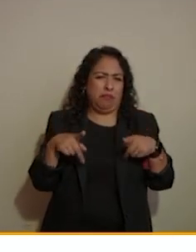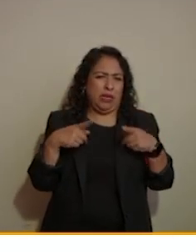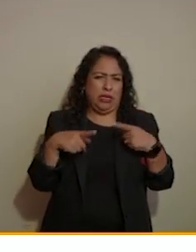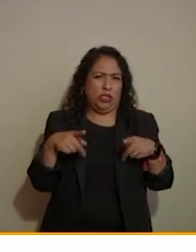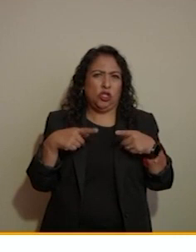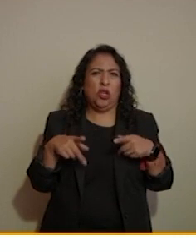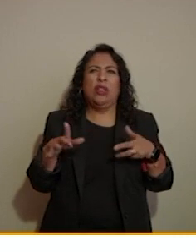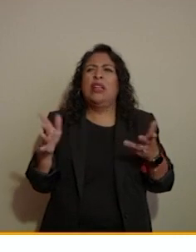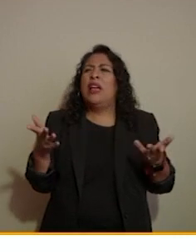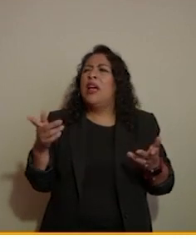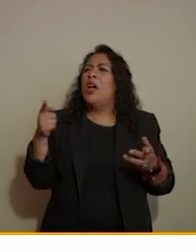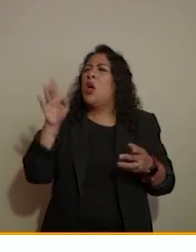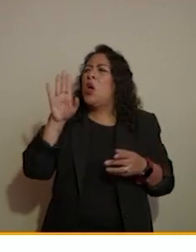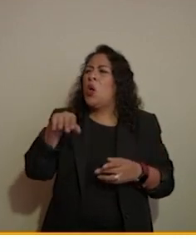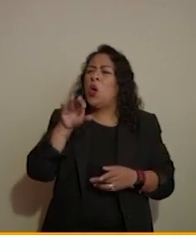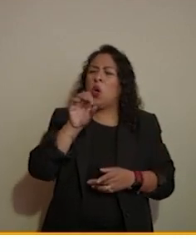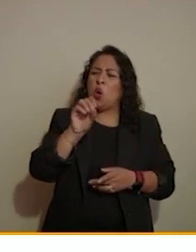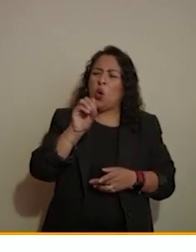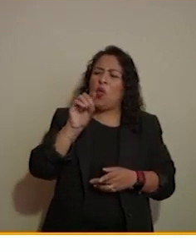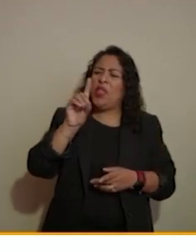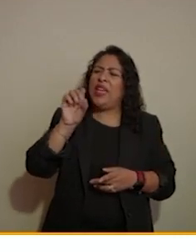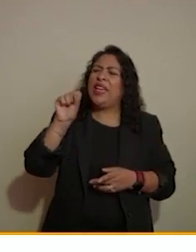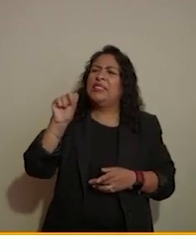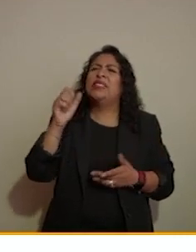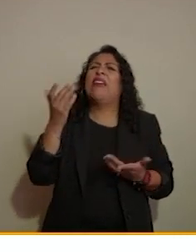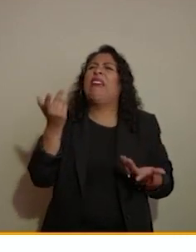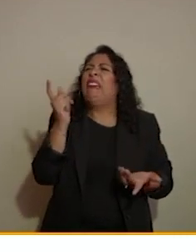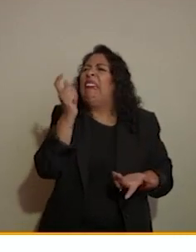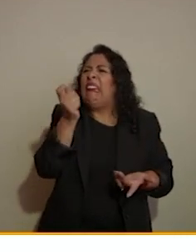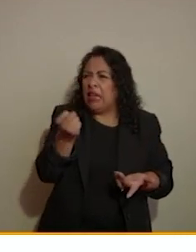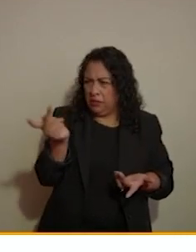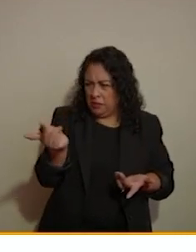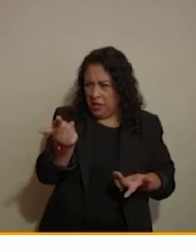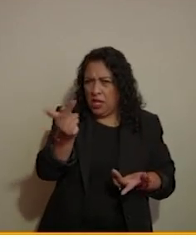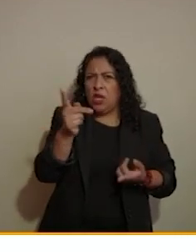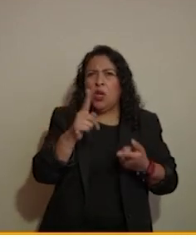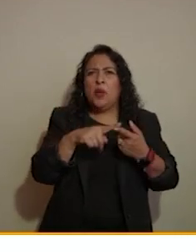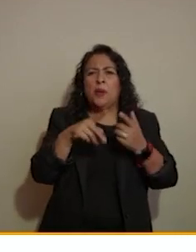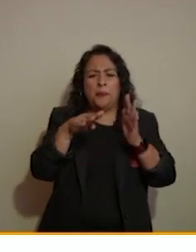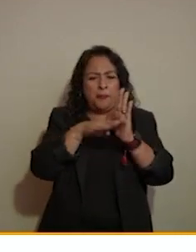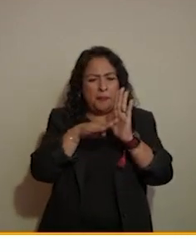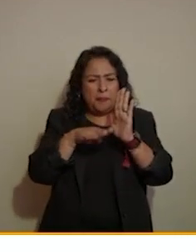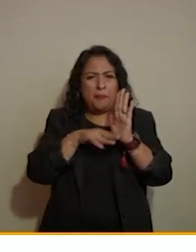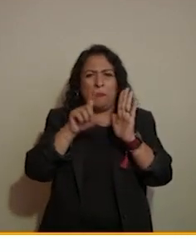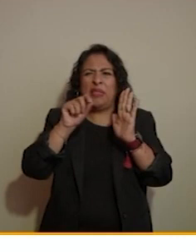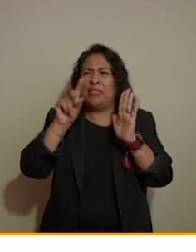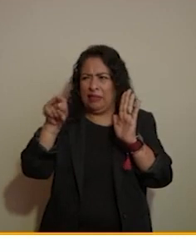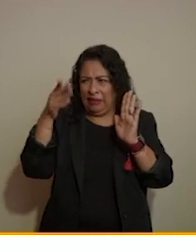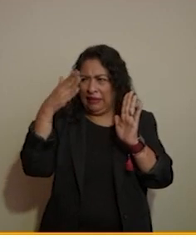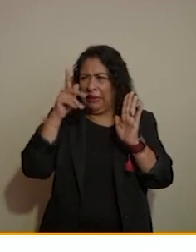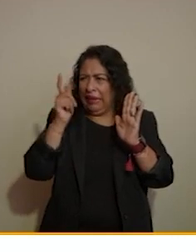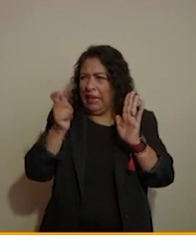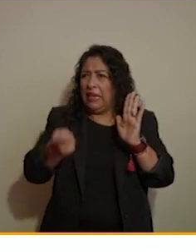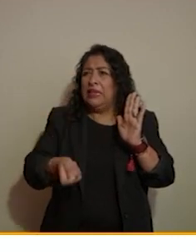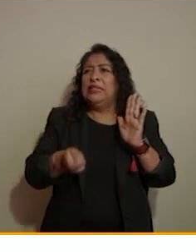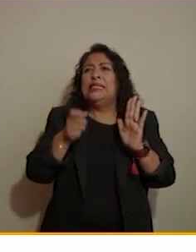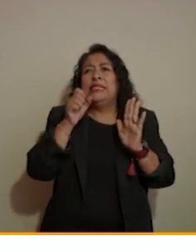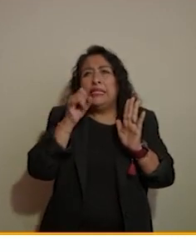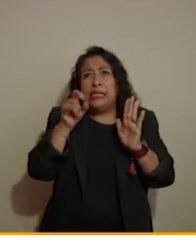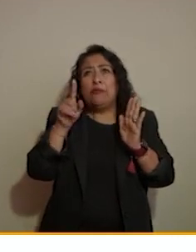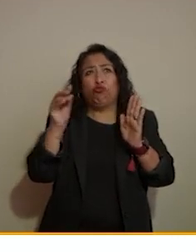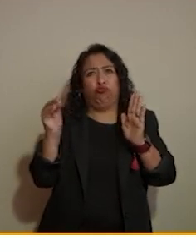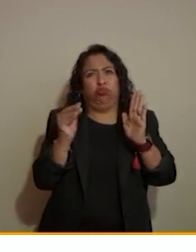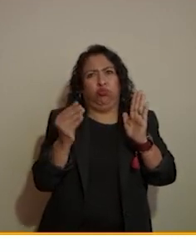qué son los objetivos de desarrollo sostenible, qué es la Agenda 2030, si bien es un marco